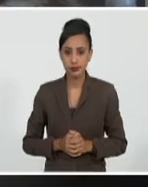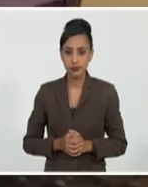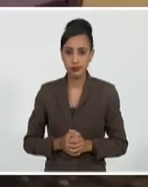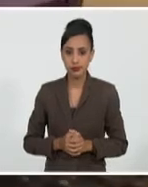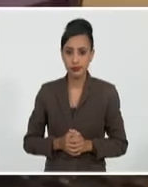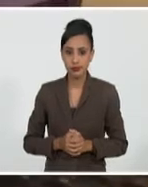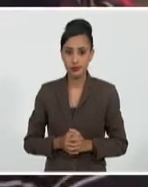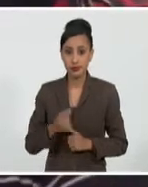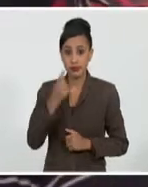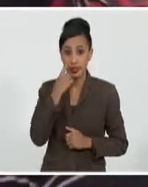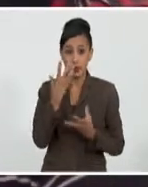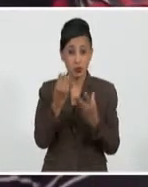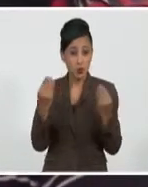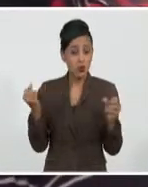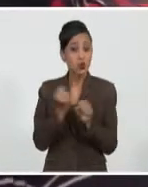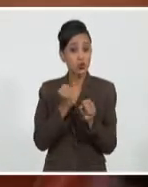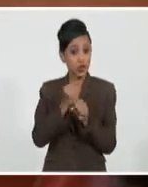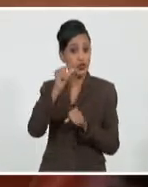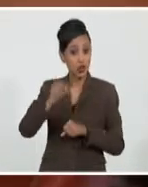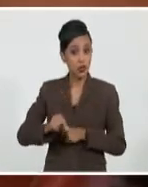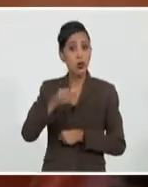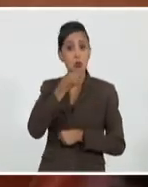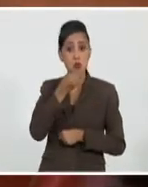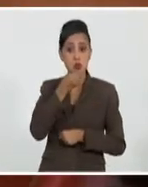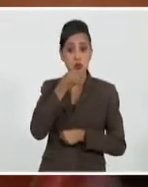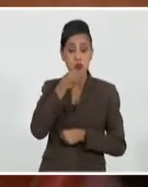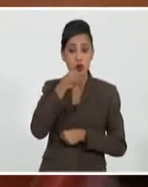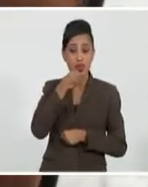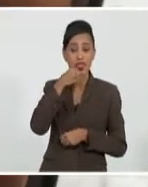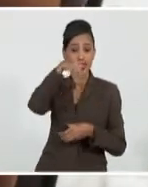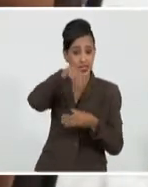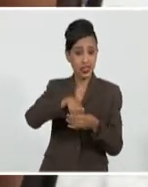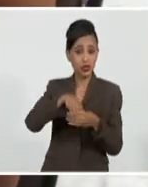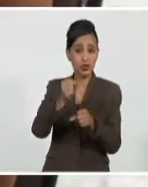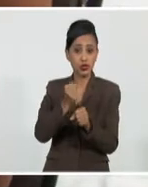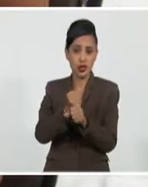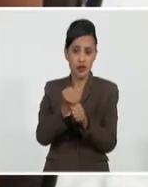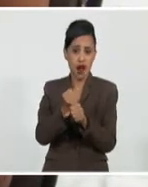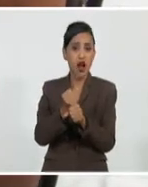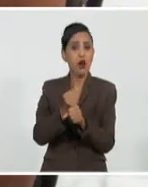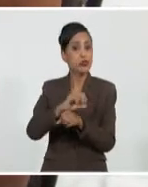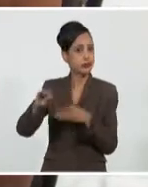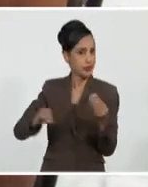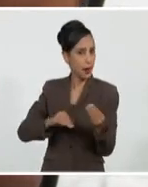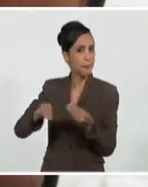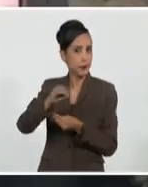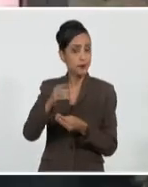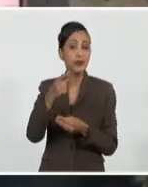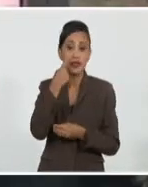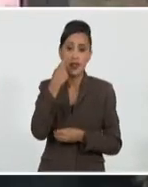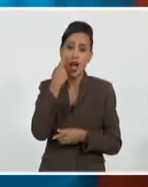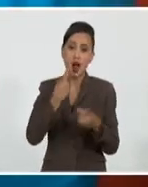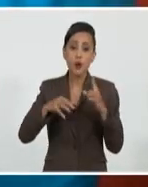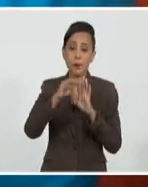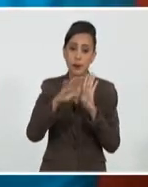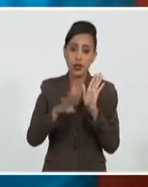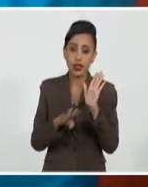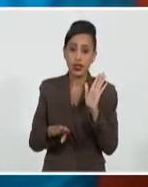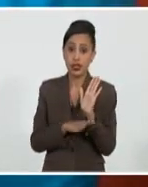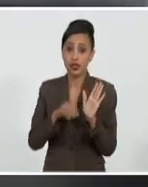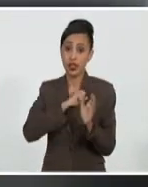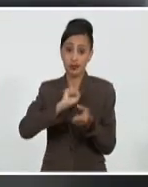restricciones y el número de trabajadores que pueden permanecer en los centros son algunas de las medidas con las que se busca revertir la situación de la